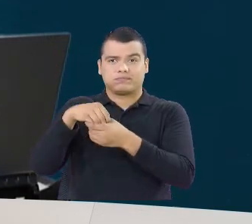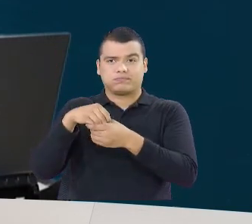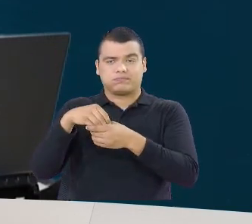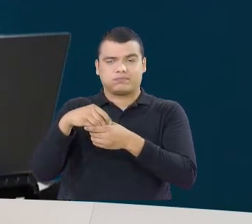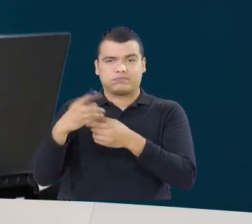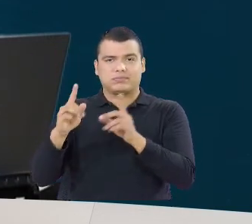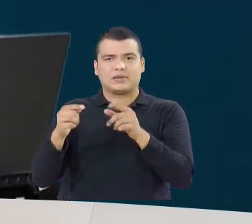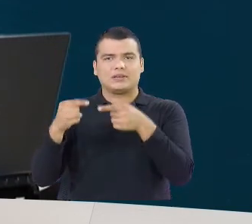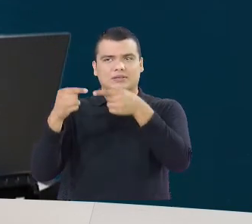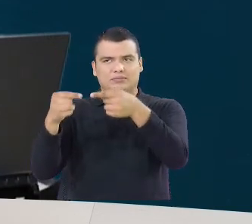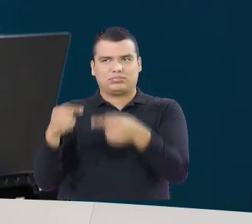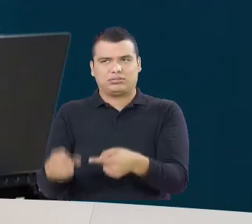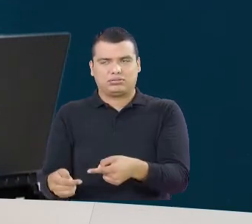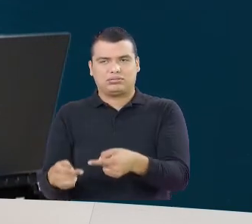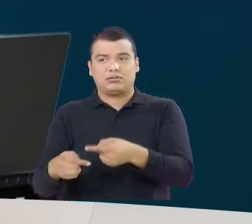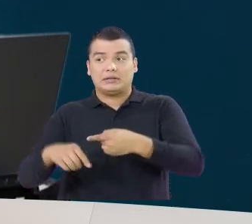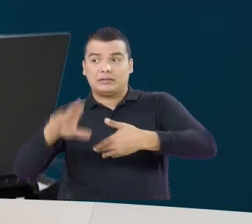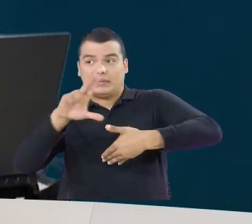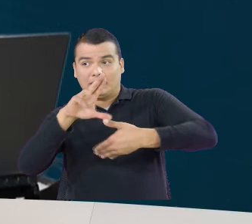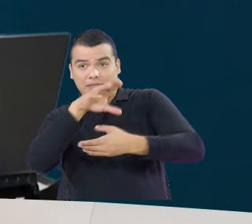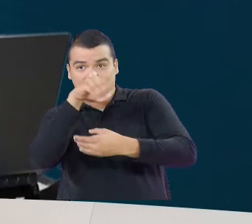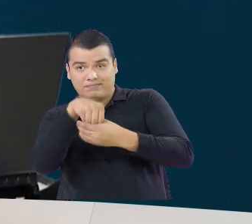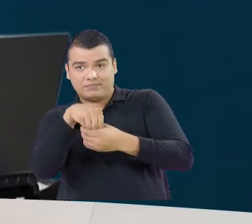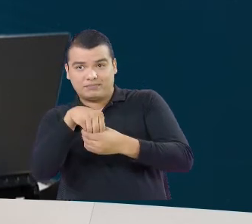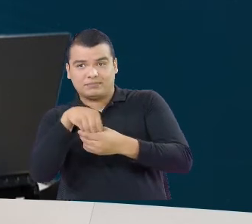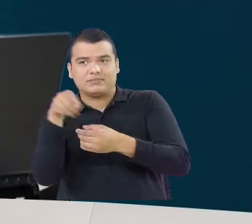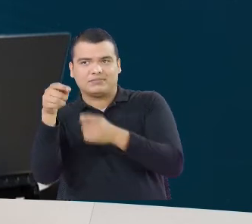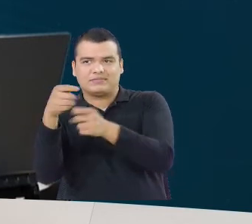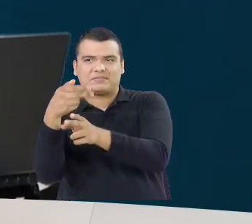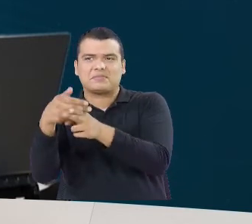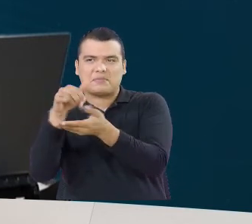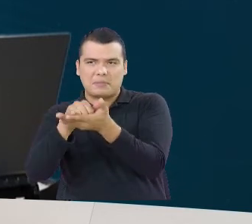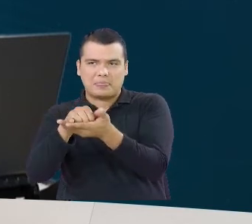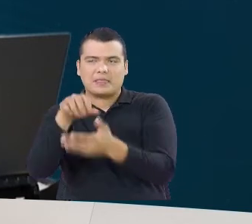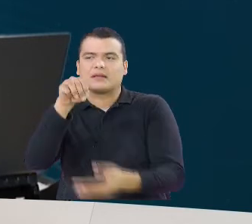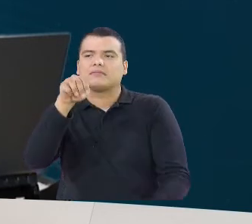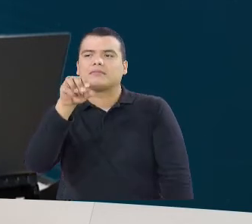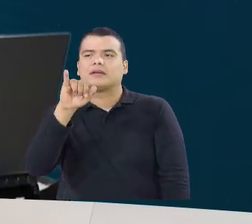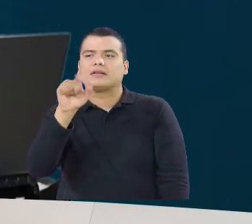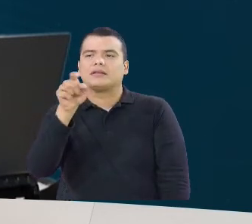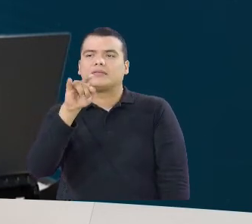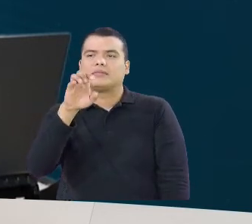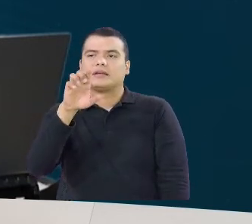va a actuar en los Juegos Panamericanos lleva su nombre. Entonces,